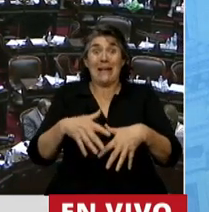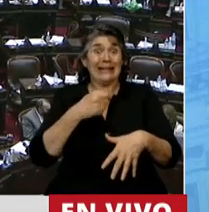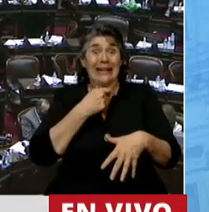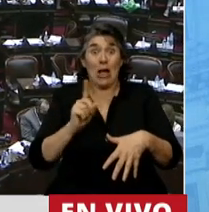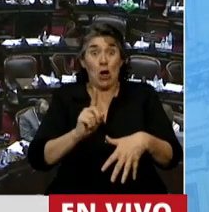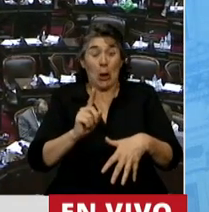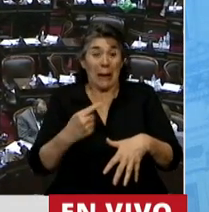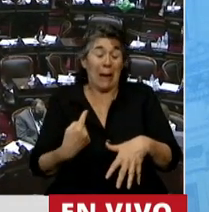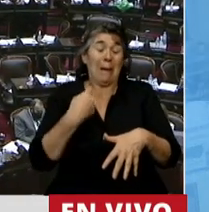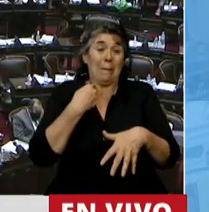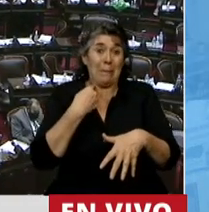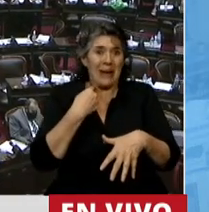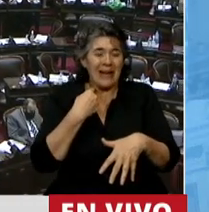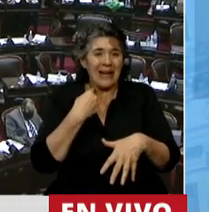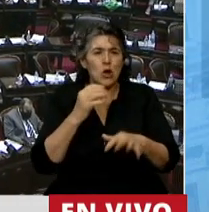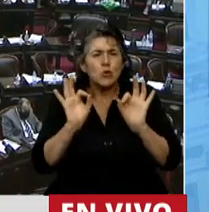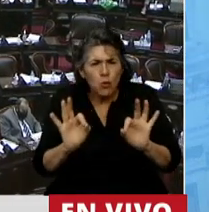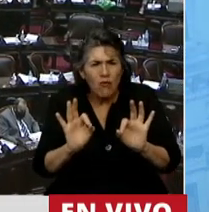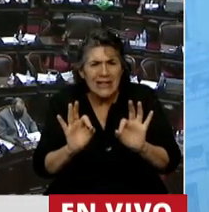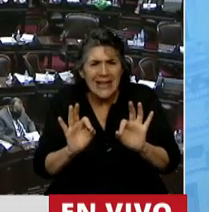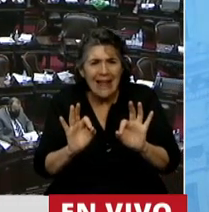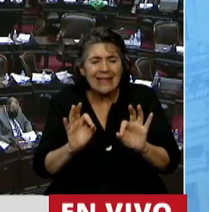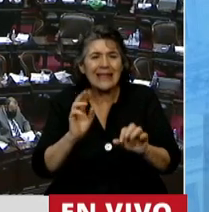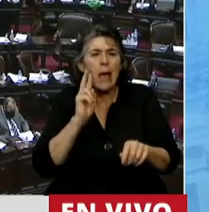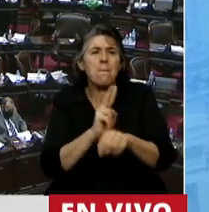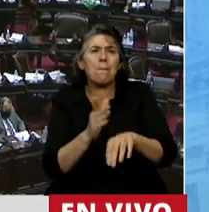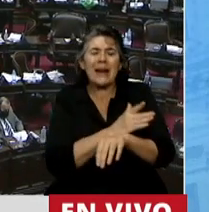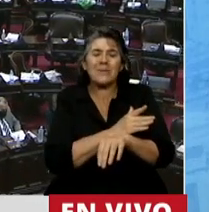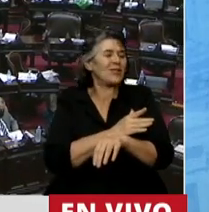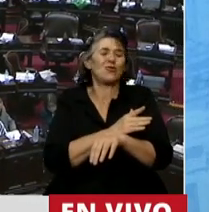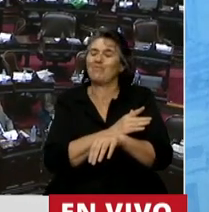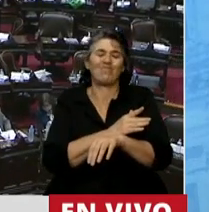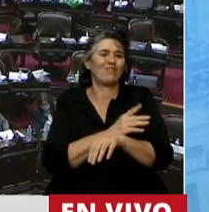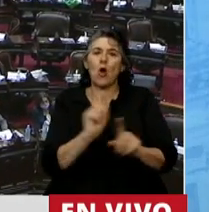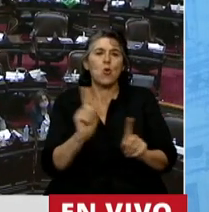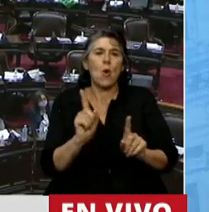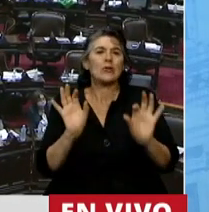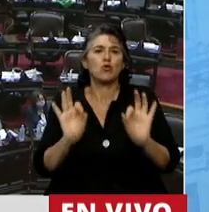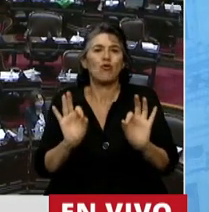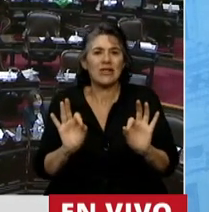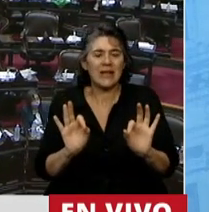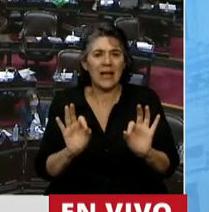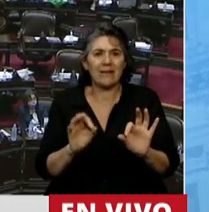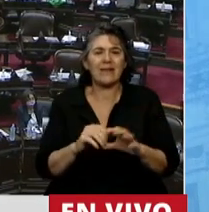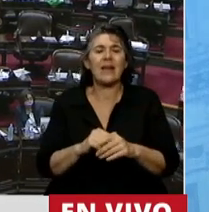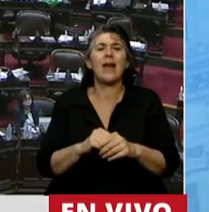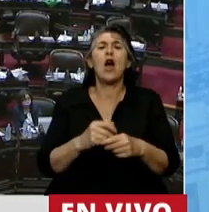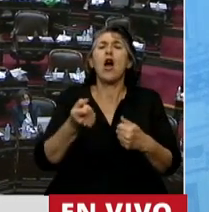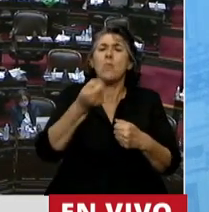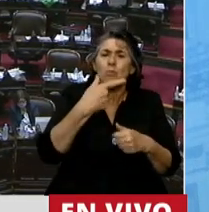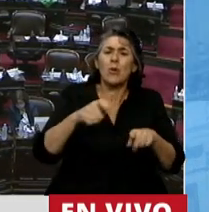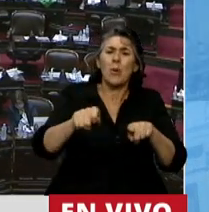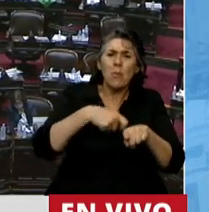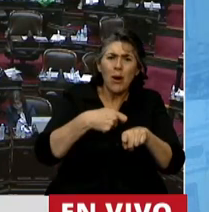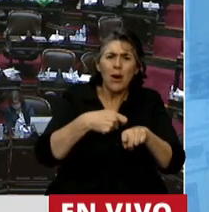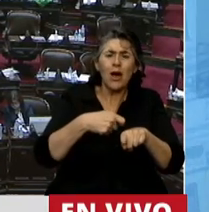deseados. Es absolutamente insuficiente. Son insuficientes los métodos anticonceptivos